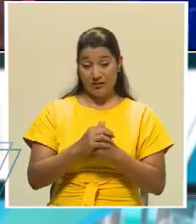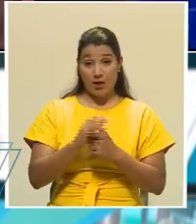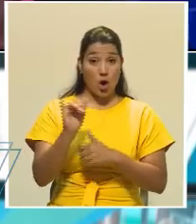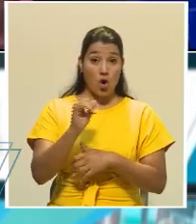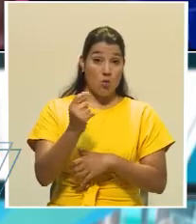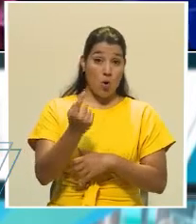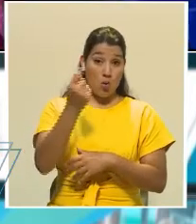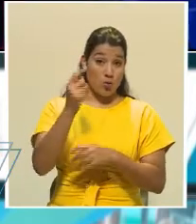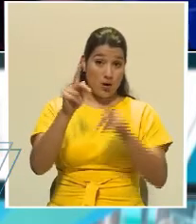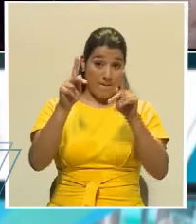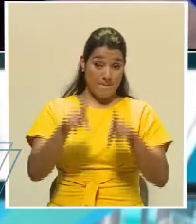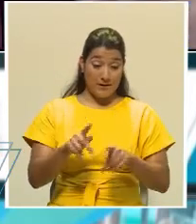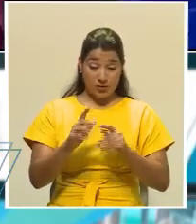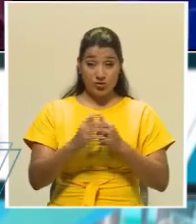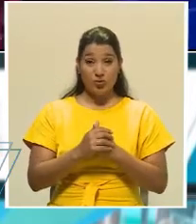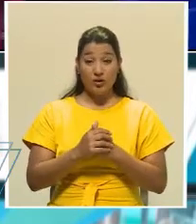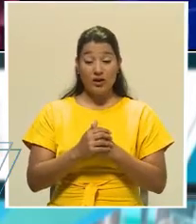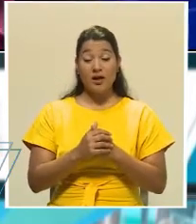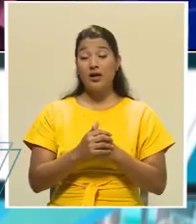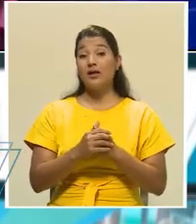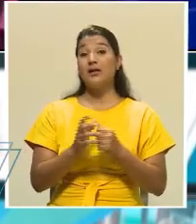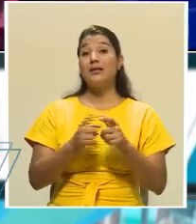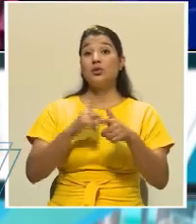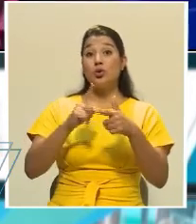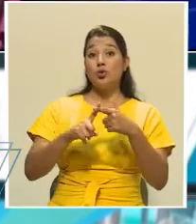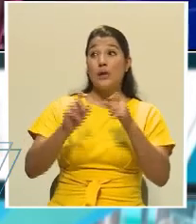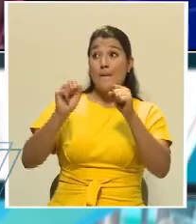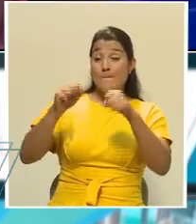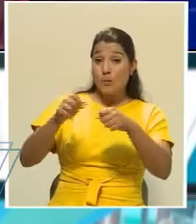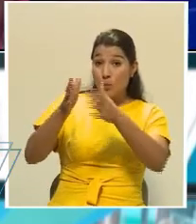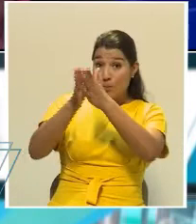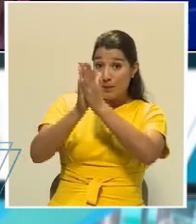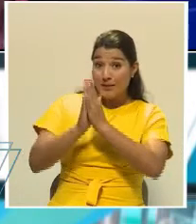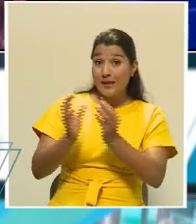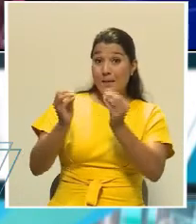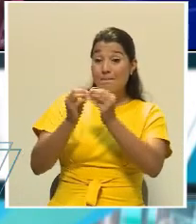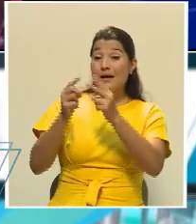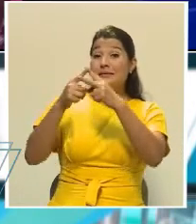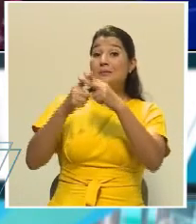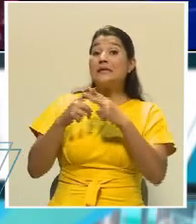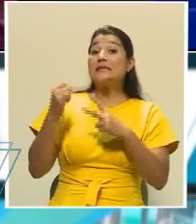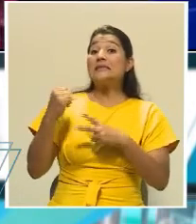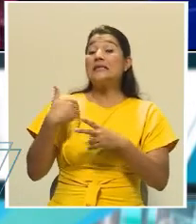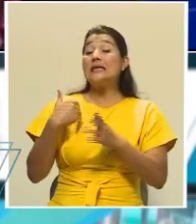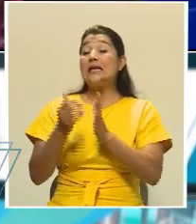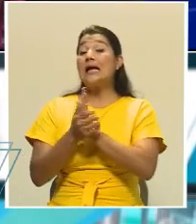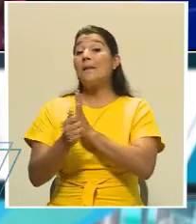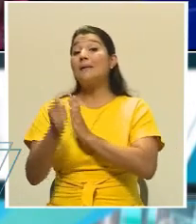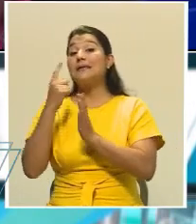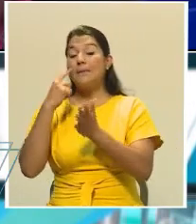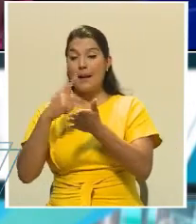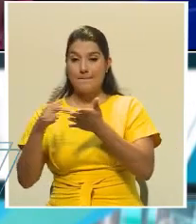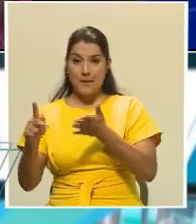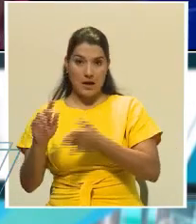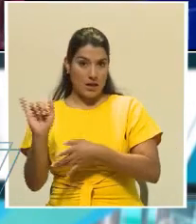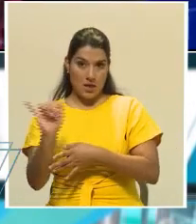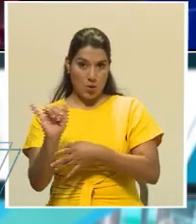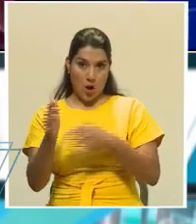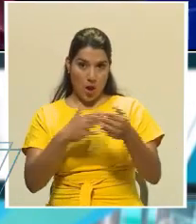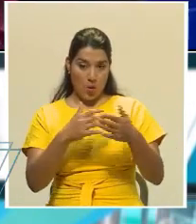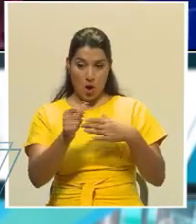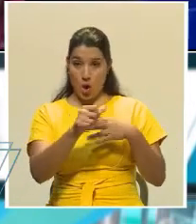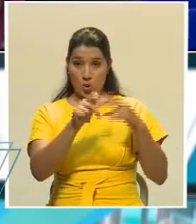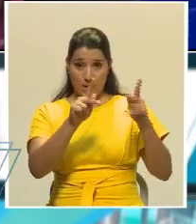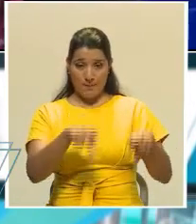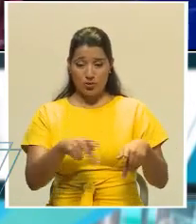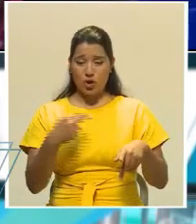le presten, o se va a poder endeudar en el tanto tenga capacidad de pago. Y nosotros ahora tenemos una situación